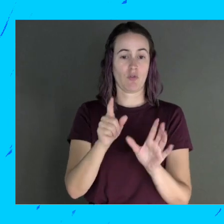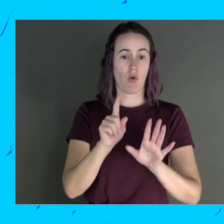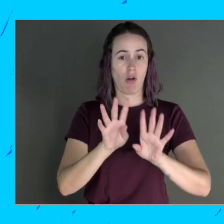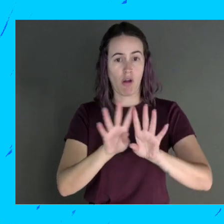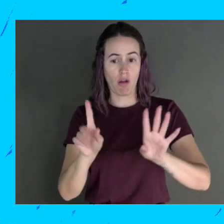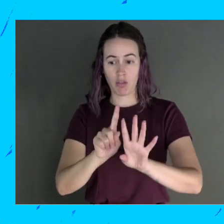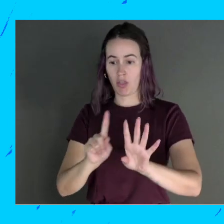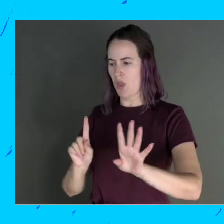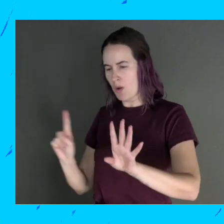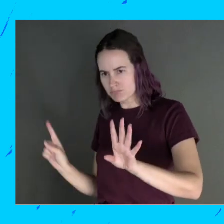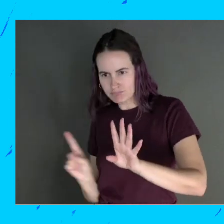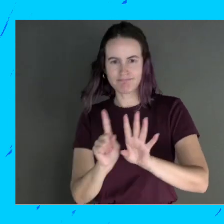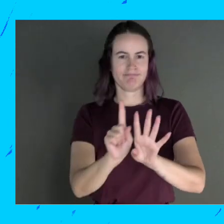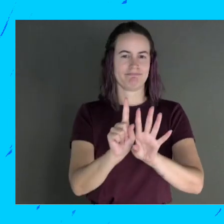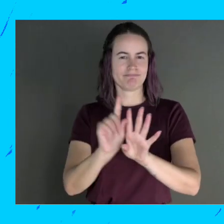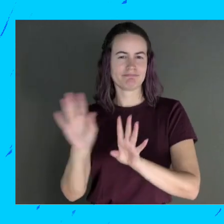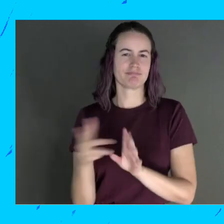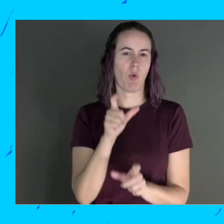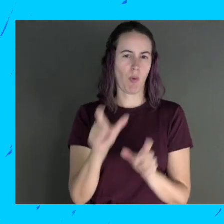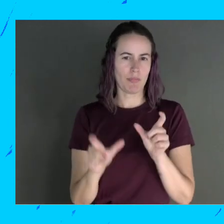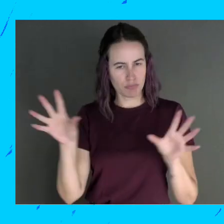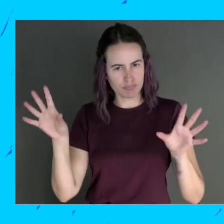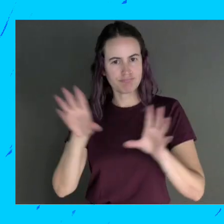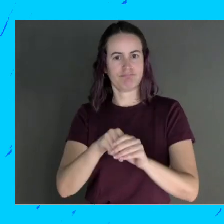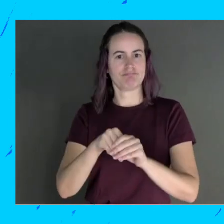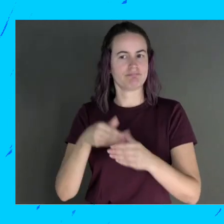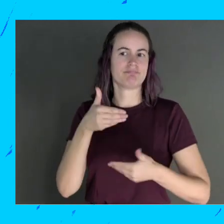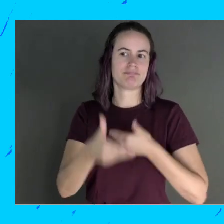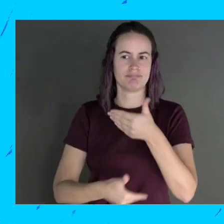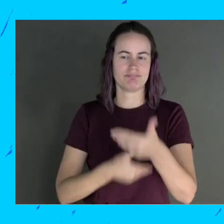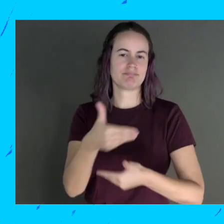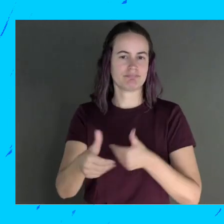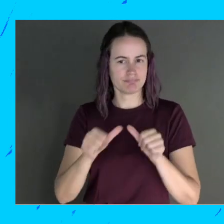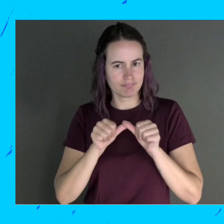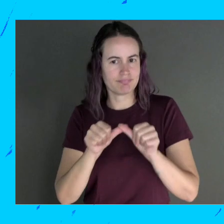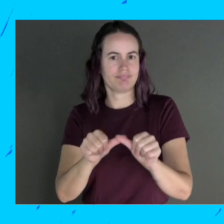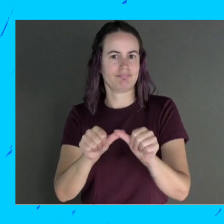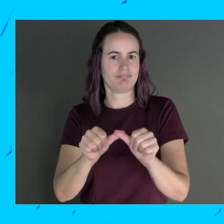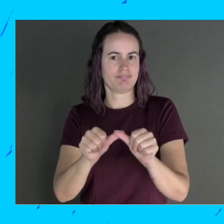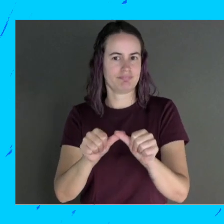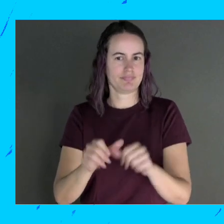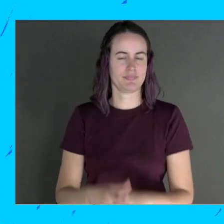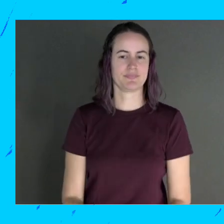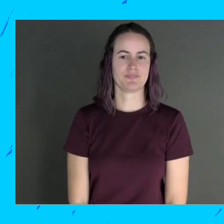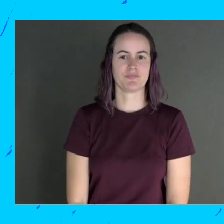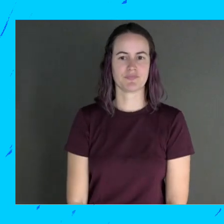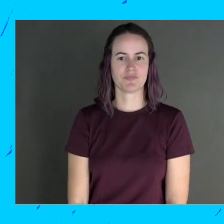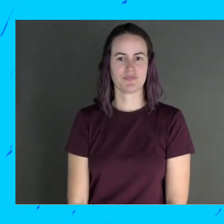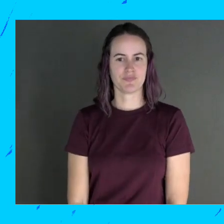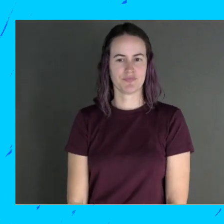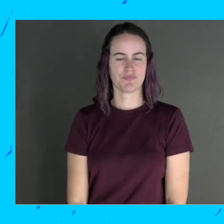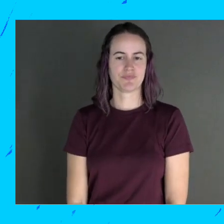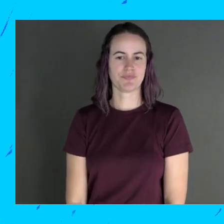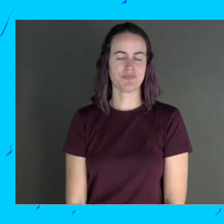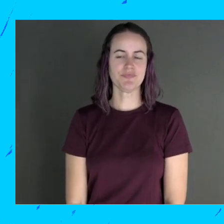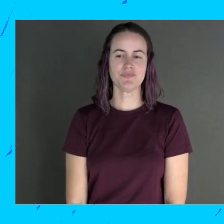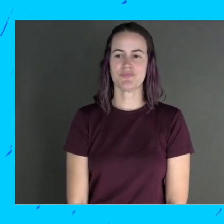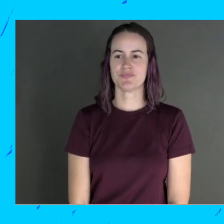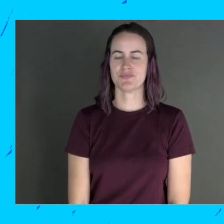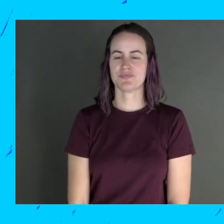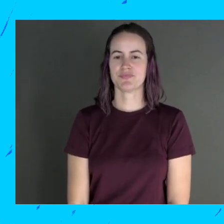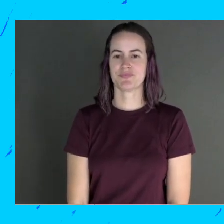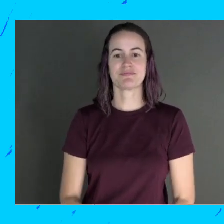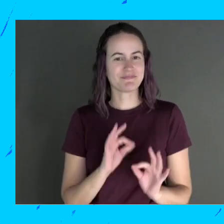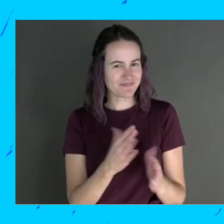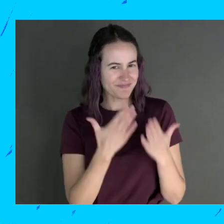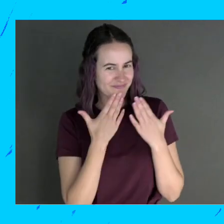centrarnos en los jóvenes y no dejar nadie atrás para tener servicios de salud que sean integrados a lo largo de toda